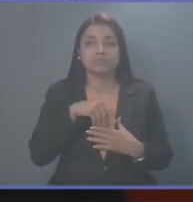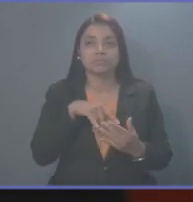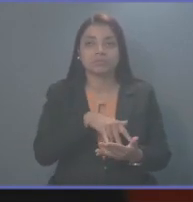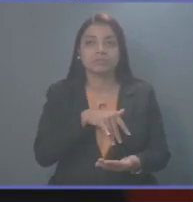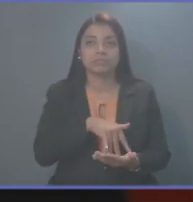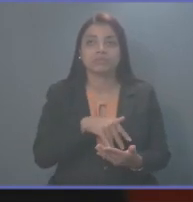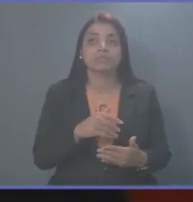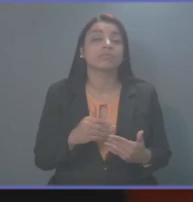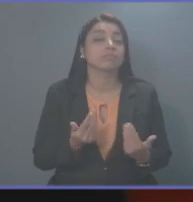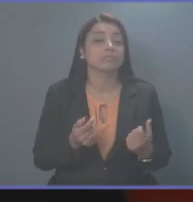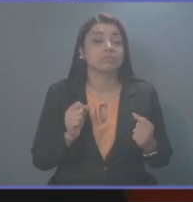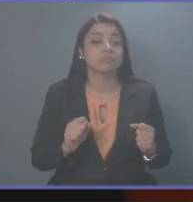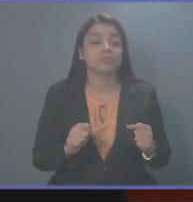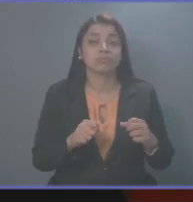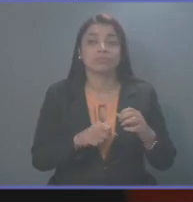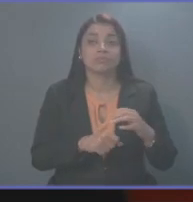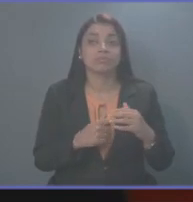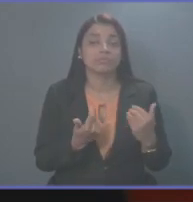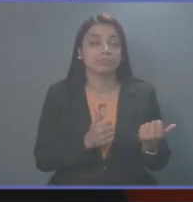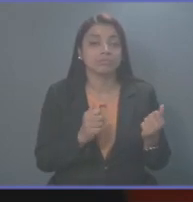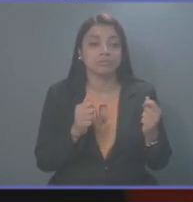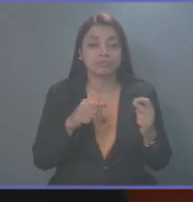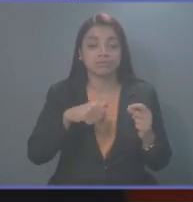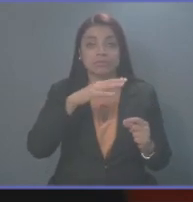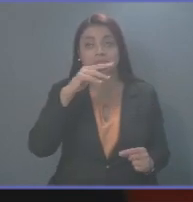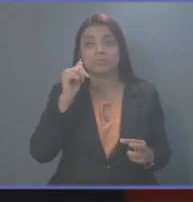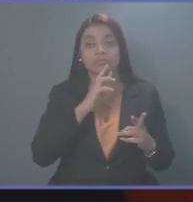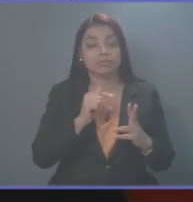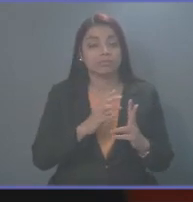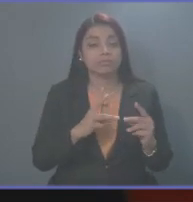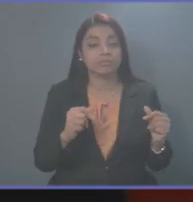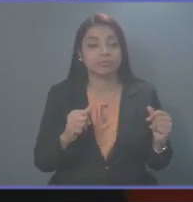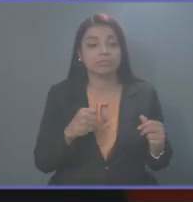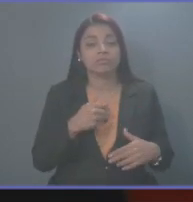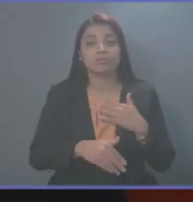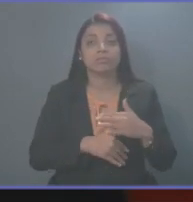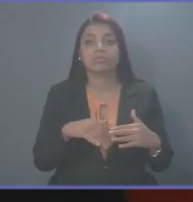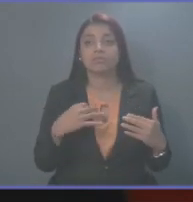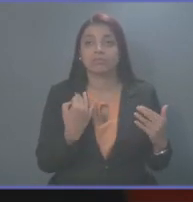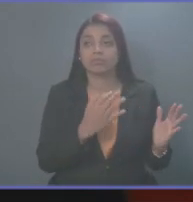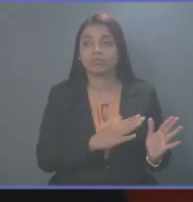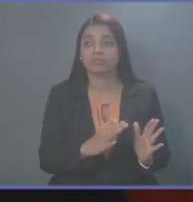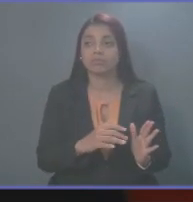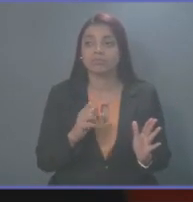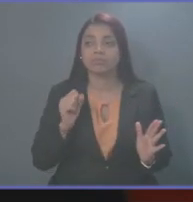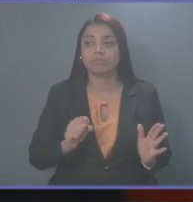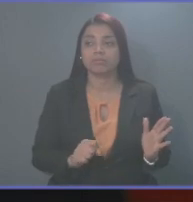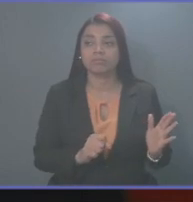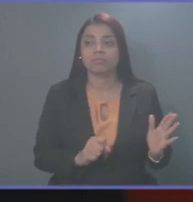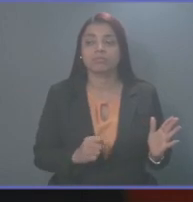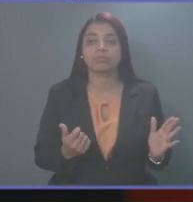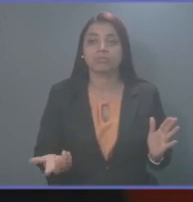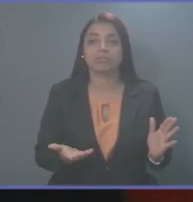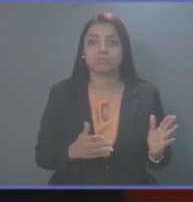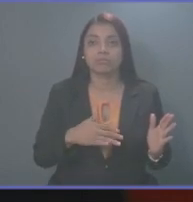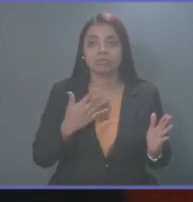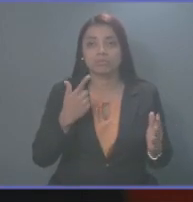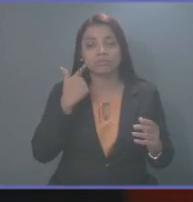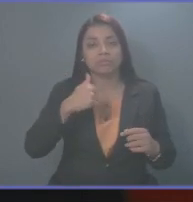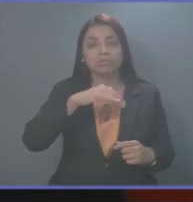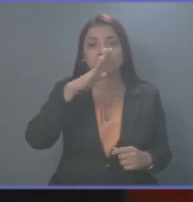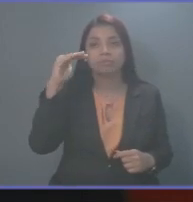como pilares fundamentales de la moral de la nación y en la solución de los problemas que nos aquejan y como medio para alcanzar los altos ideales de la